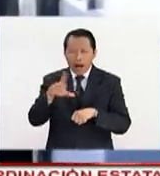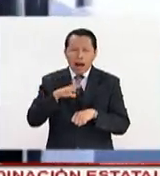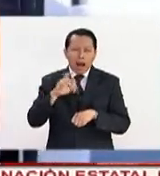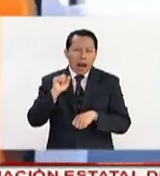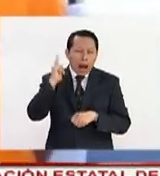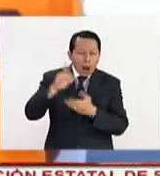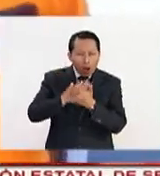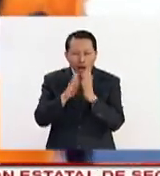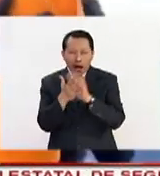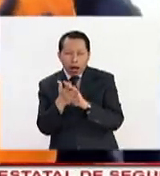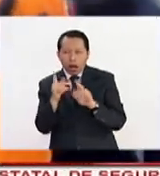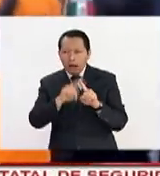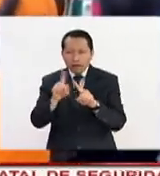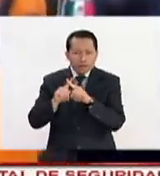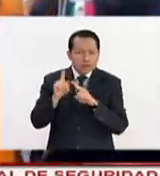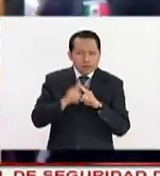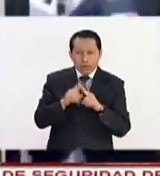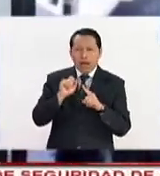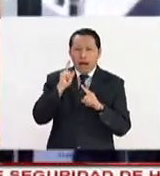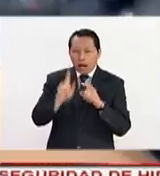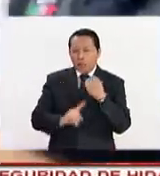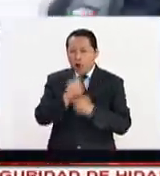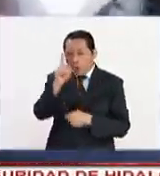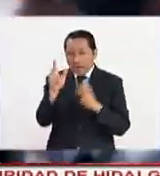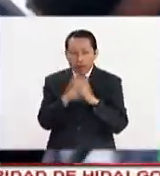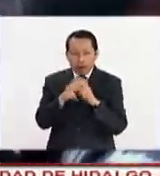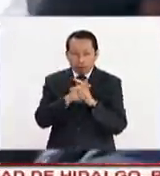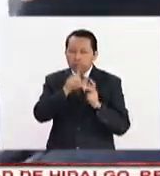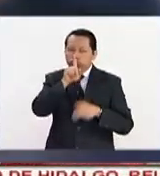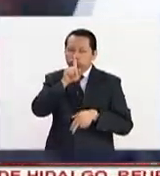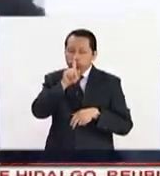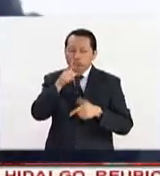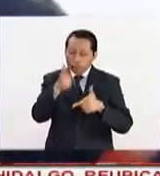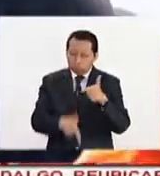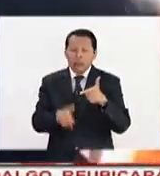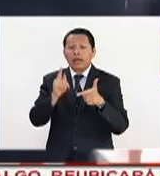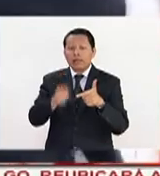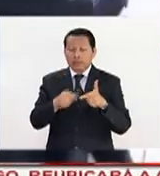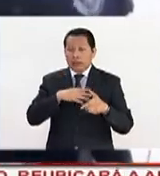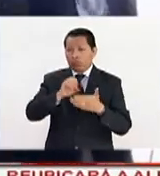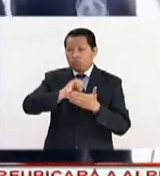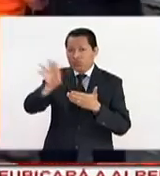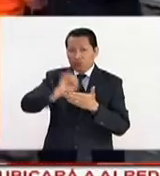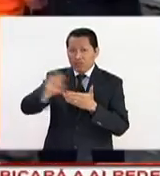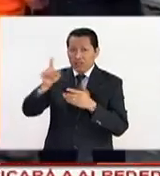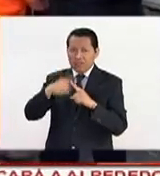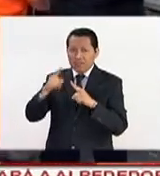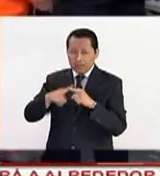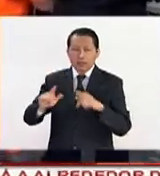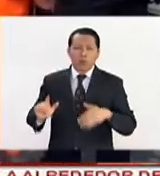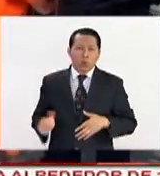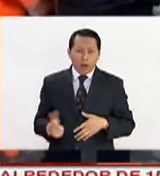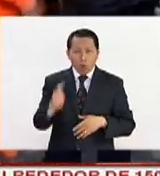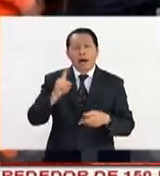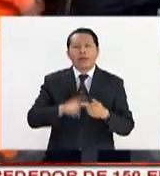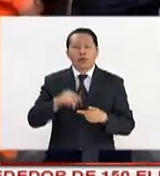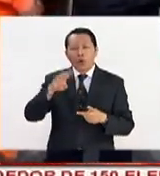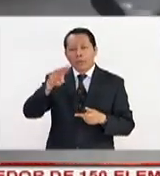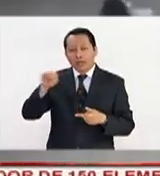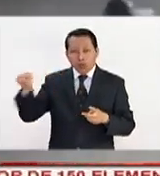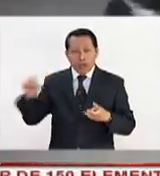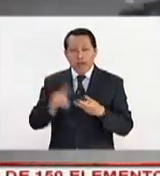colusión de grupos delictivos y prevenir disturbios. Los prisioneros fueron reubicados en cerezos de Guanajuato, Michoacán